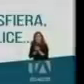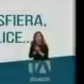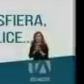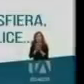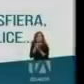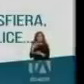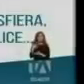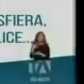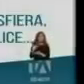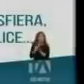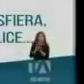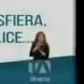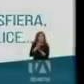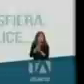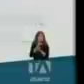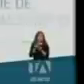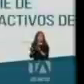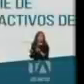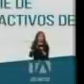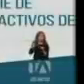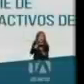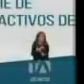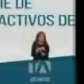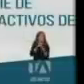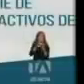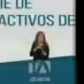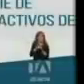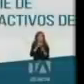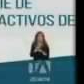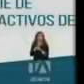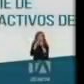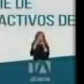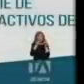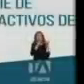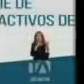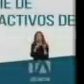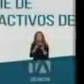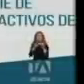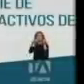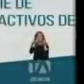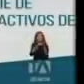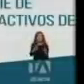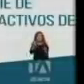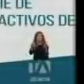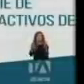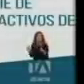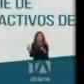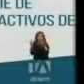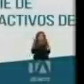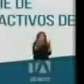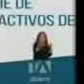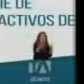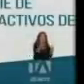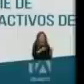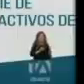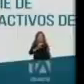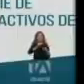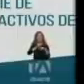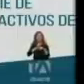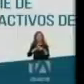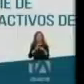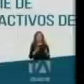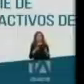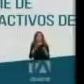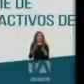transfiera, posea, administre, utilice, mantenga, resguarde, entregue, transporte, convierta o se beneficie de cualquier manera